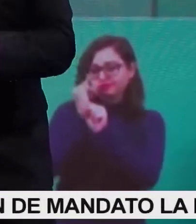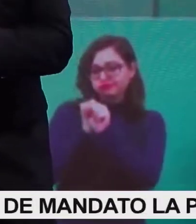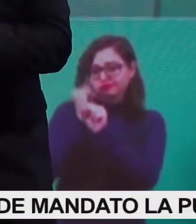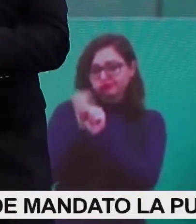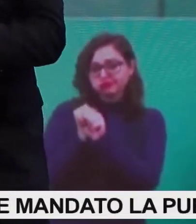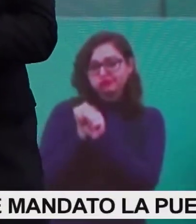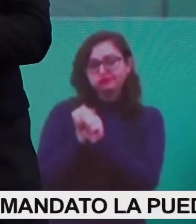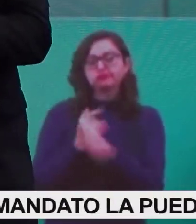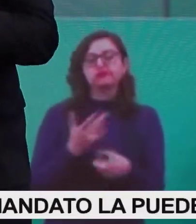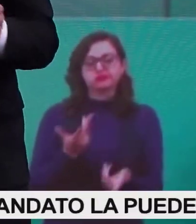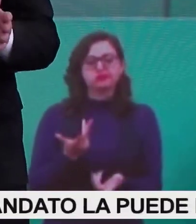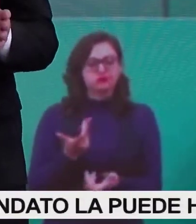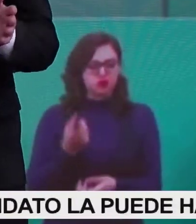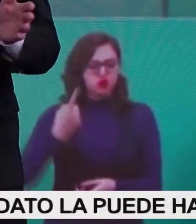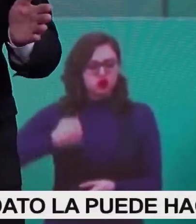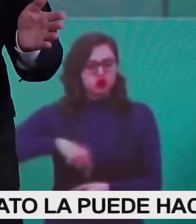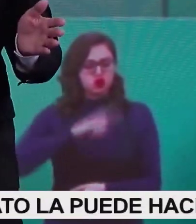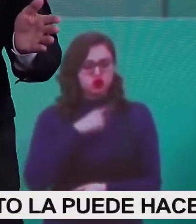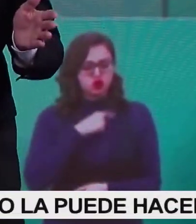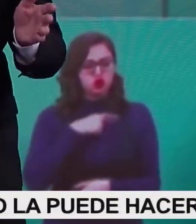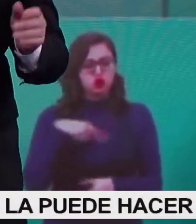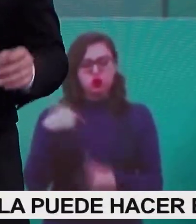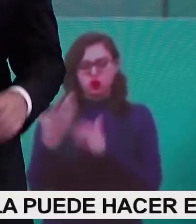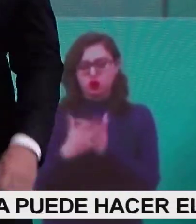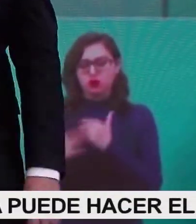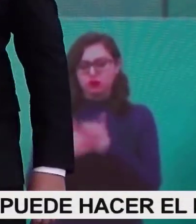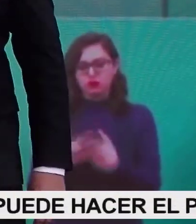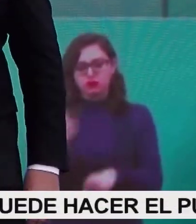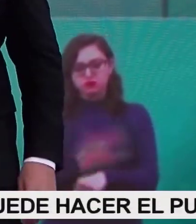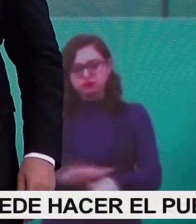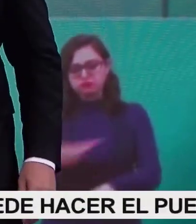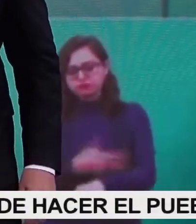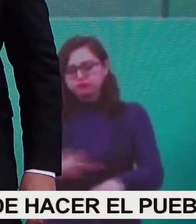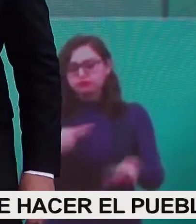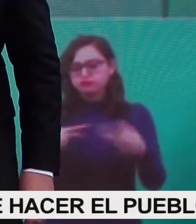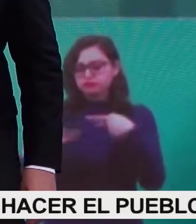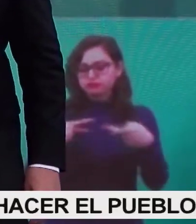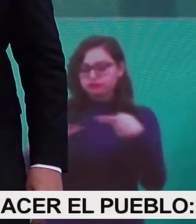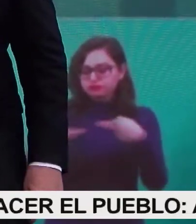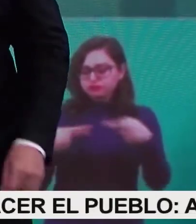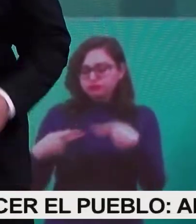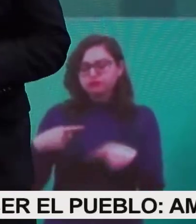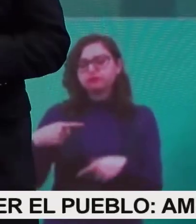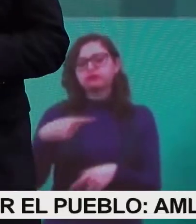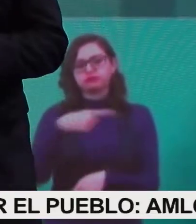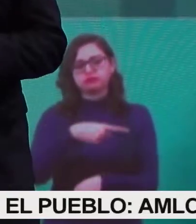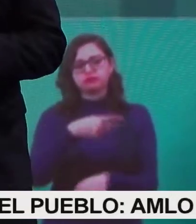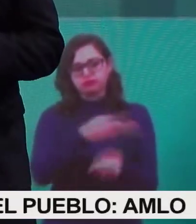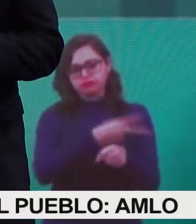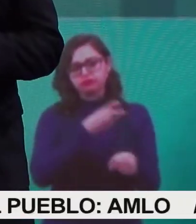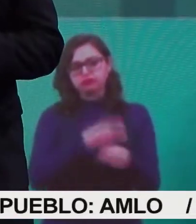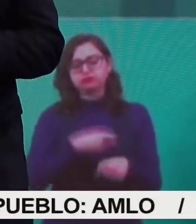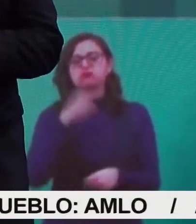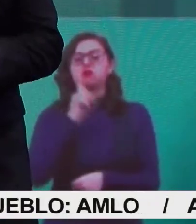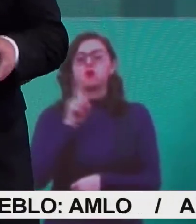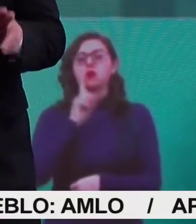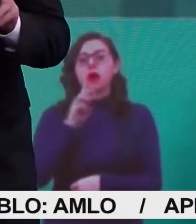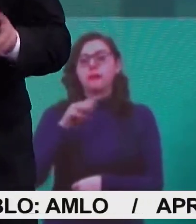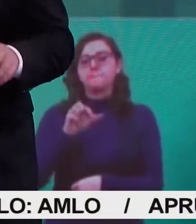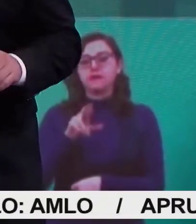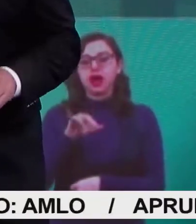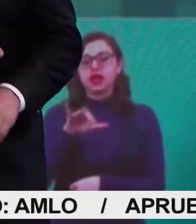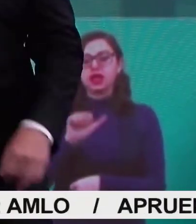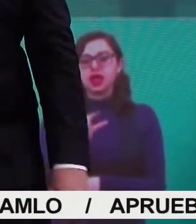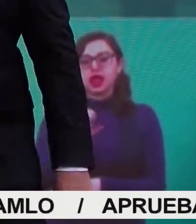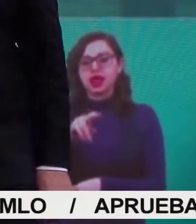rápido al punto. El doctor Hugo López-Gatell dijo que el director de la Organización Mundial de la Salud no quiso